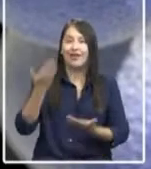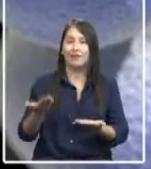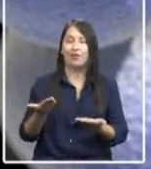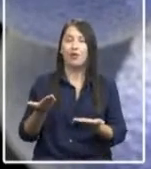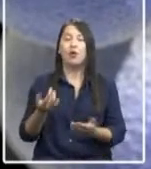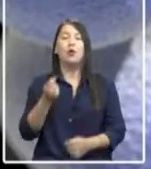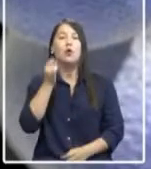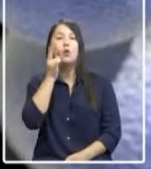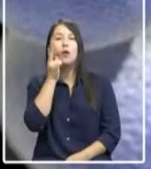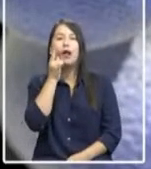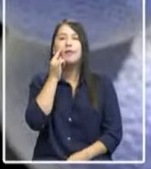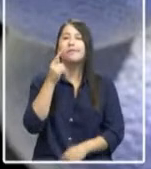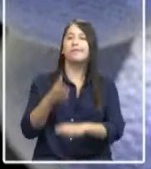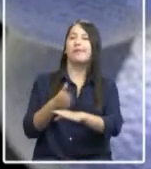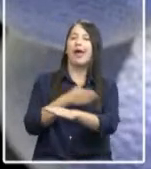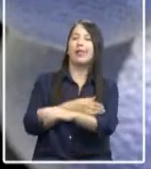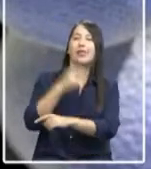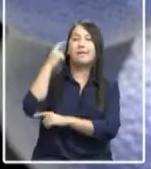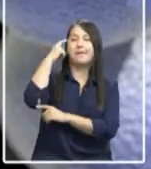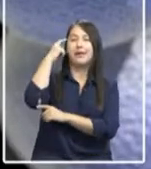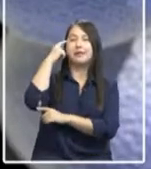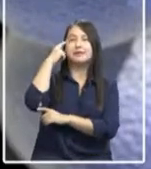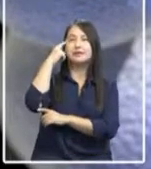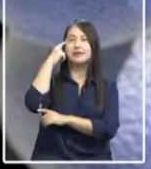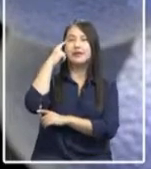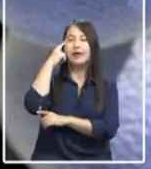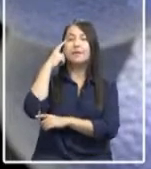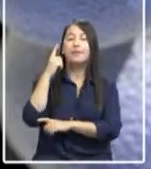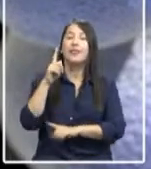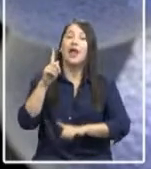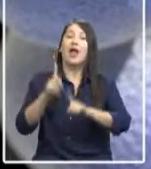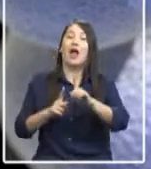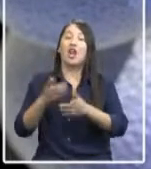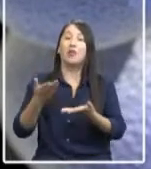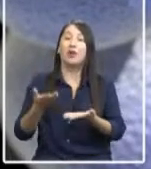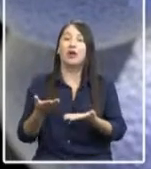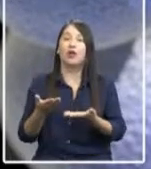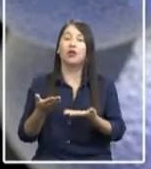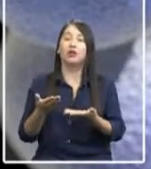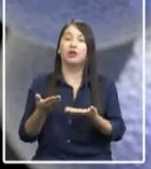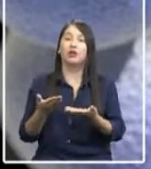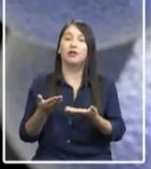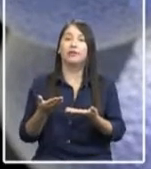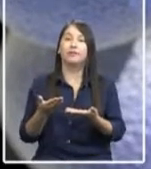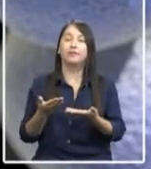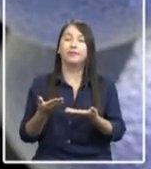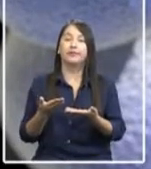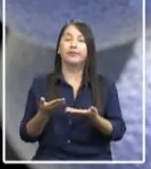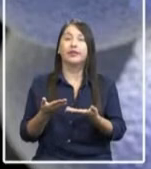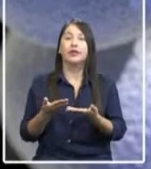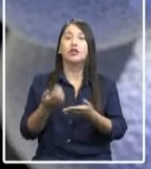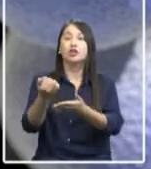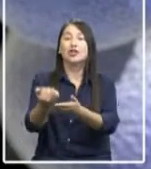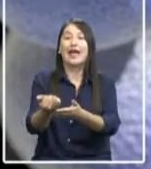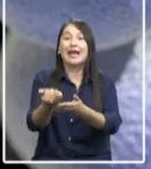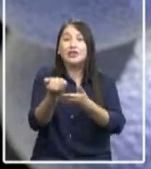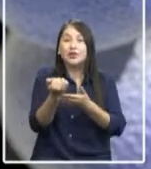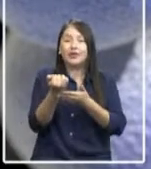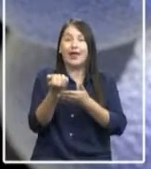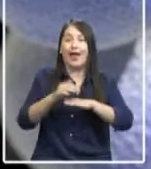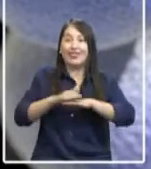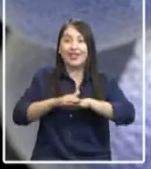llevamos metidos, quizás implícitamente, y los escenarios ayudan a sacar esos